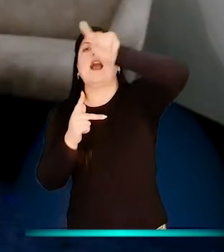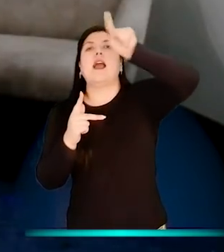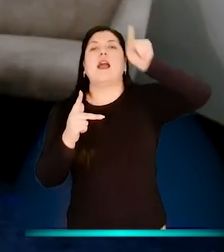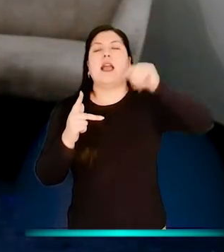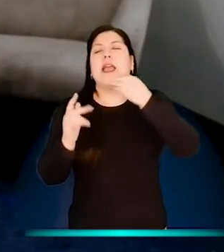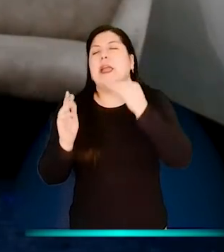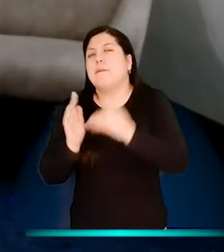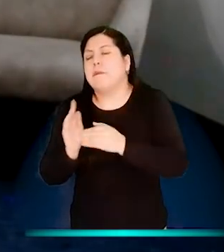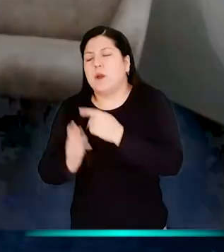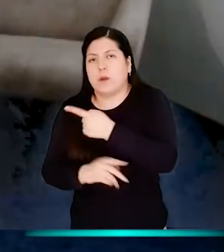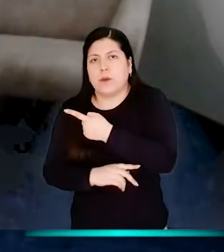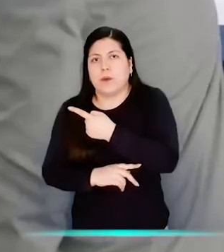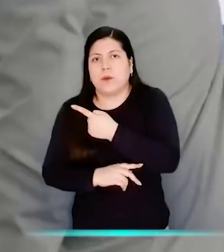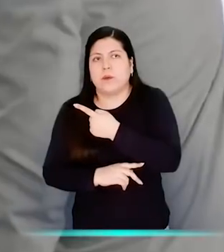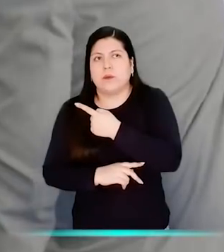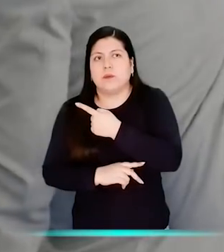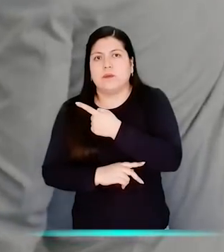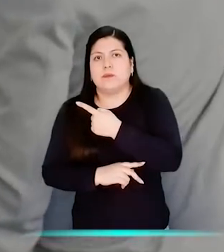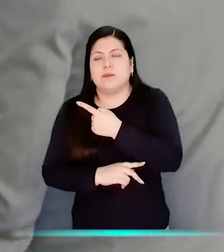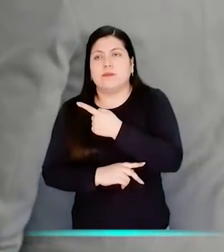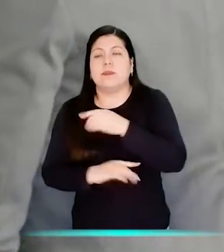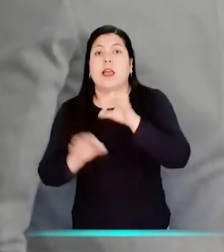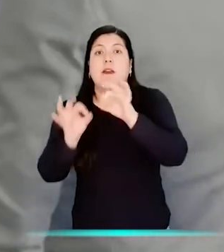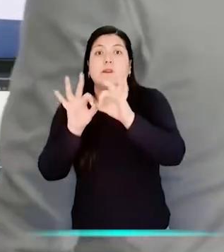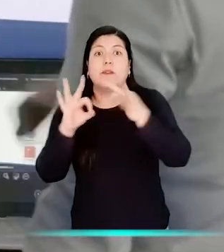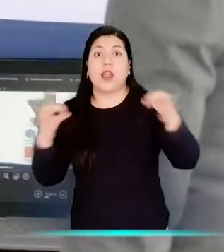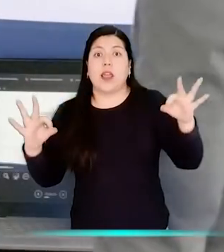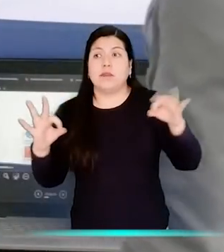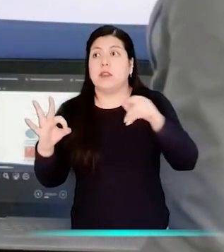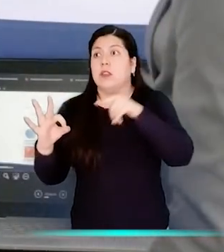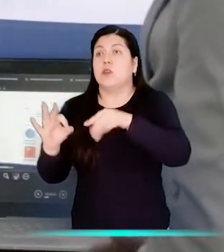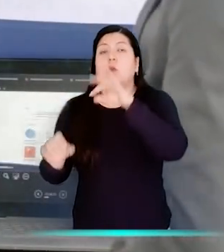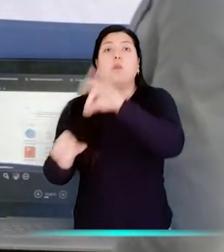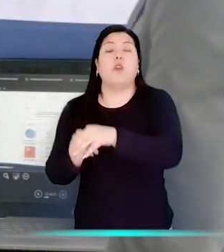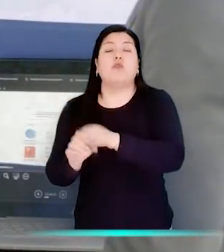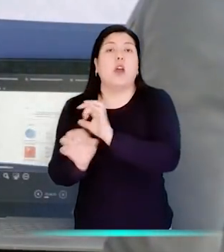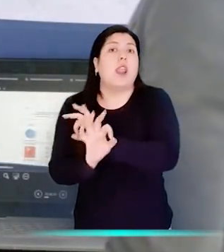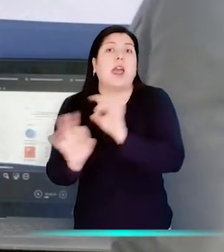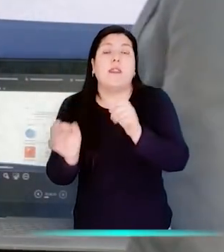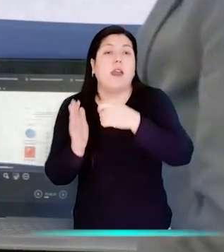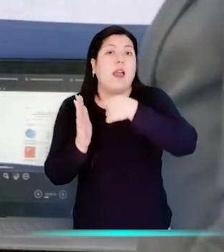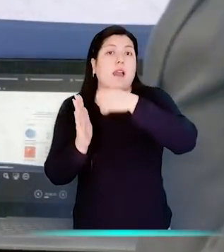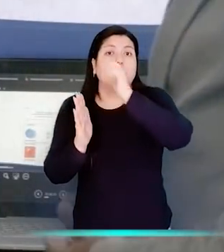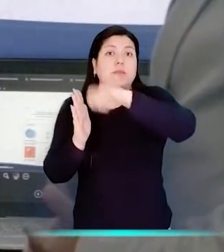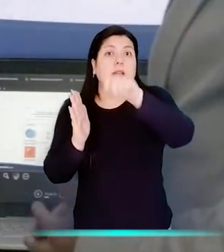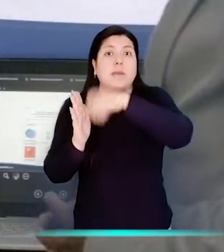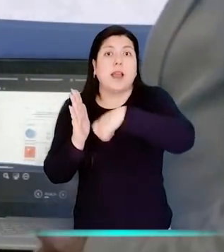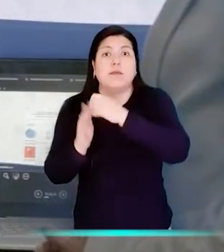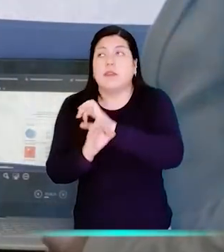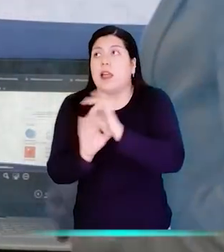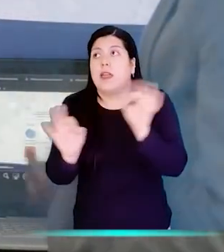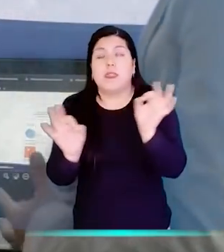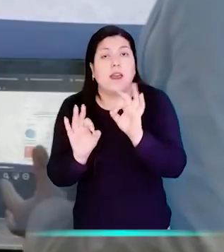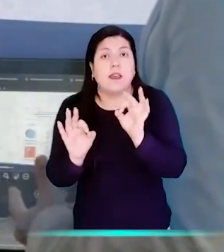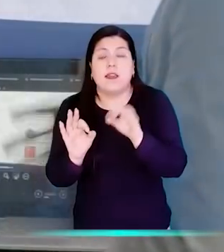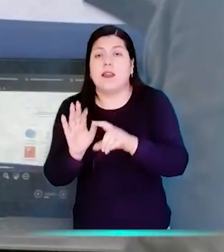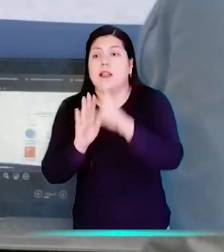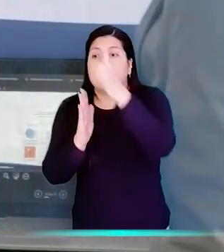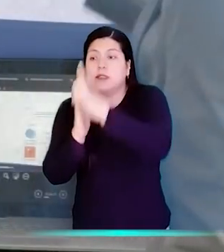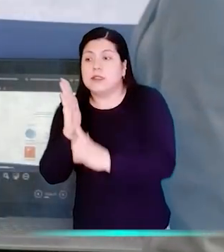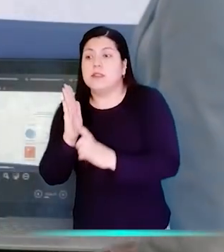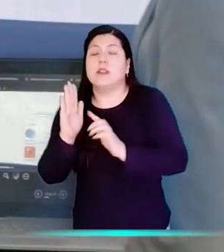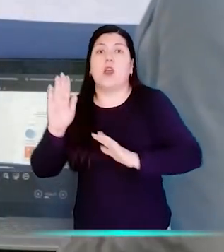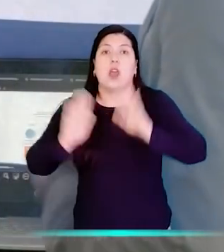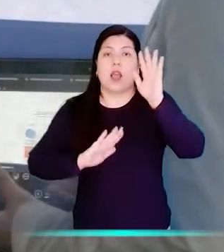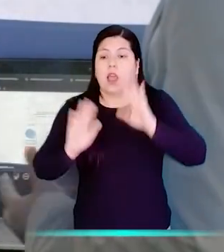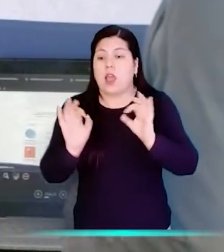las zonas de marcación. Ejemplo, aquí se anotó una frase, eso sería un voto no marcado. Sencillamente no estoy marcando ninguna de